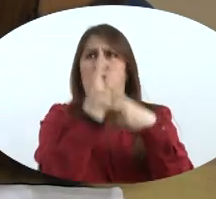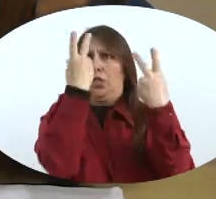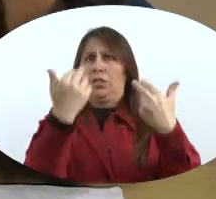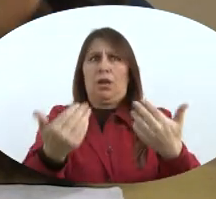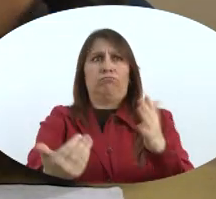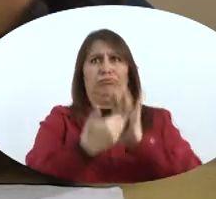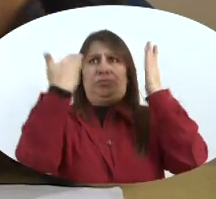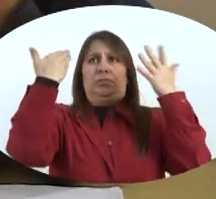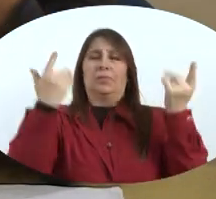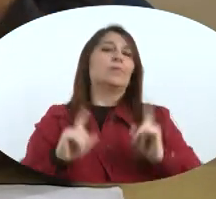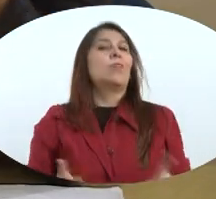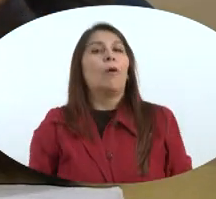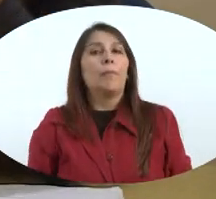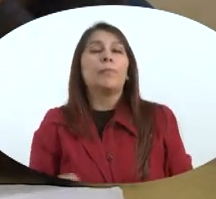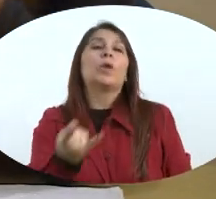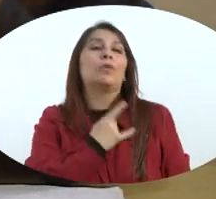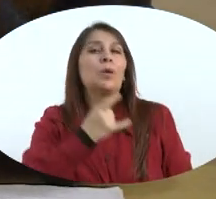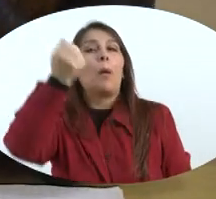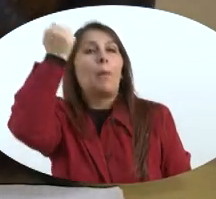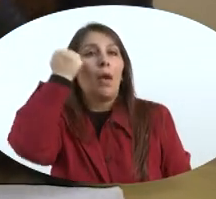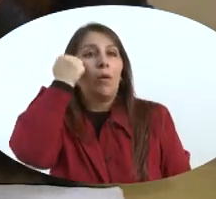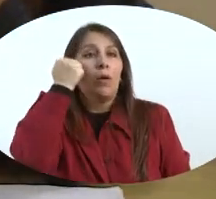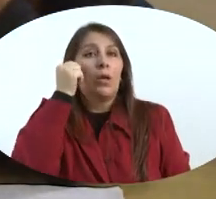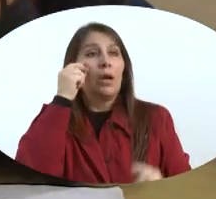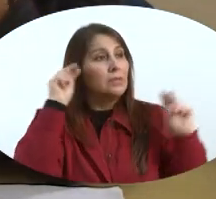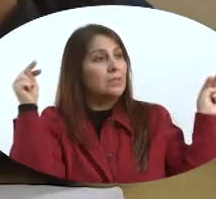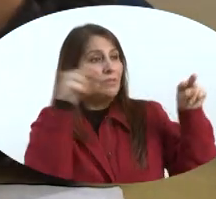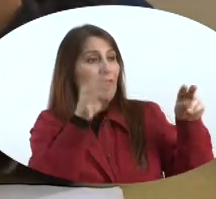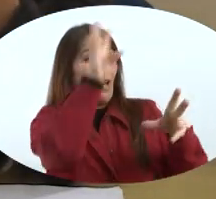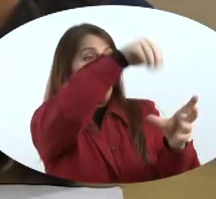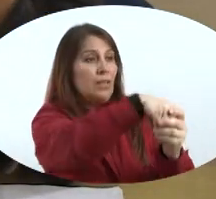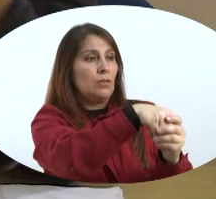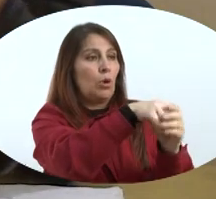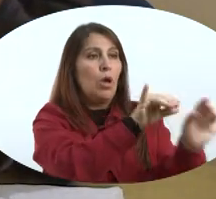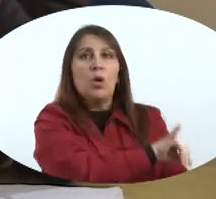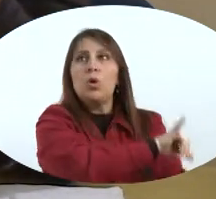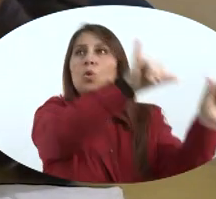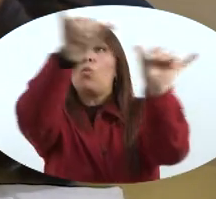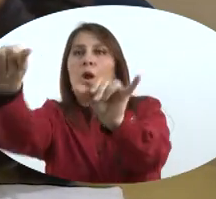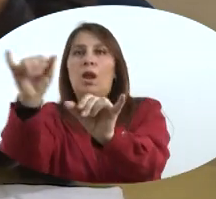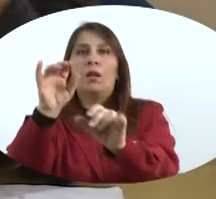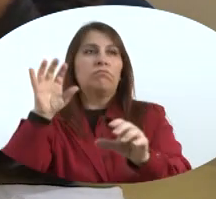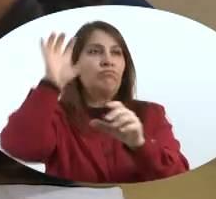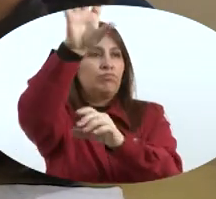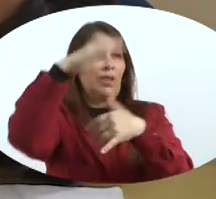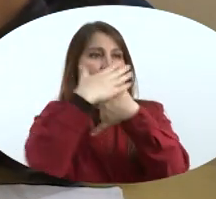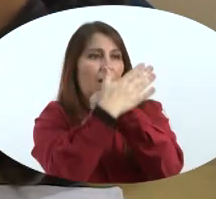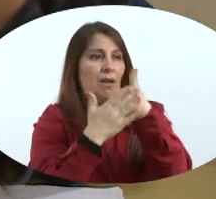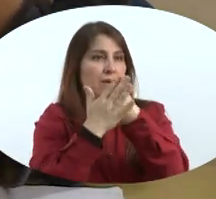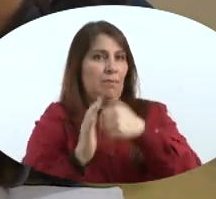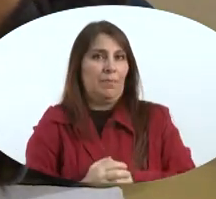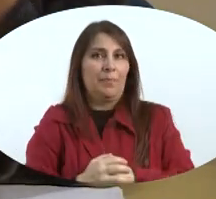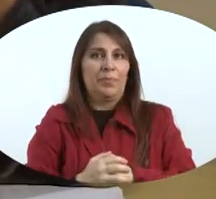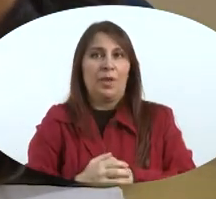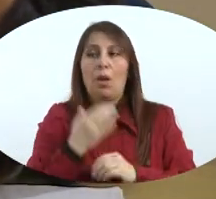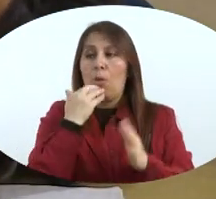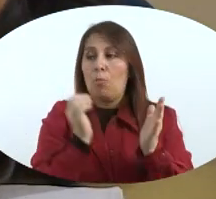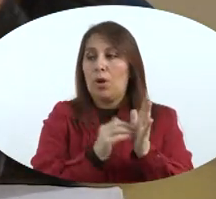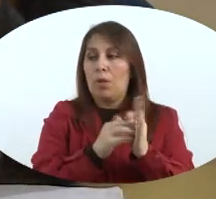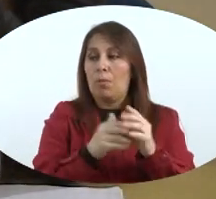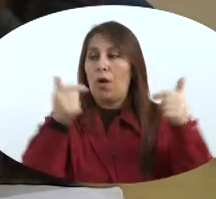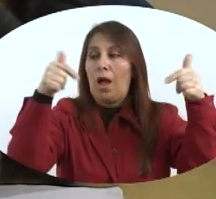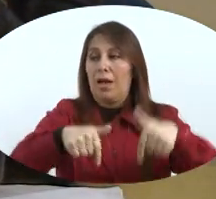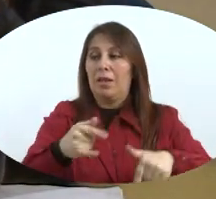pedagógica nacional no es diferente al como se ve en el país en la universidad pedagógica por cada periódico por cada